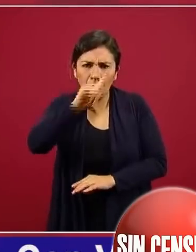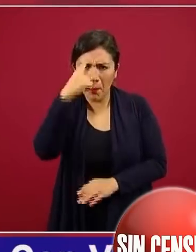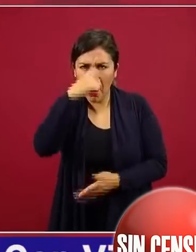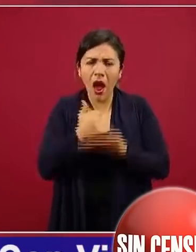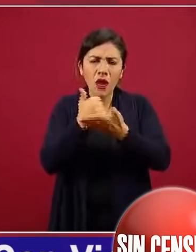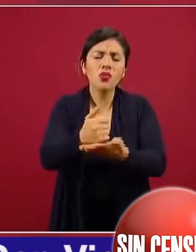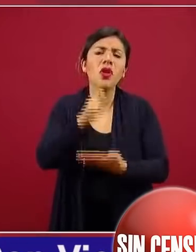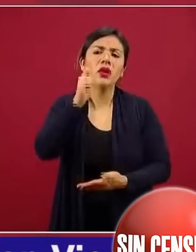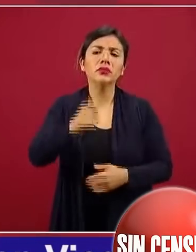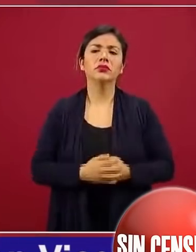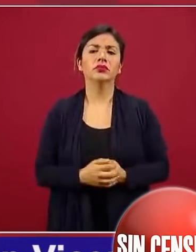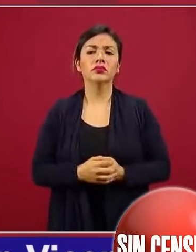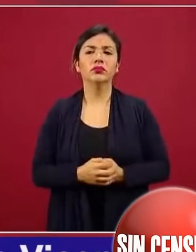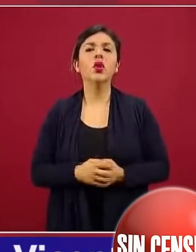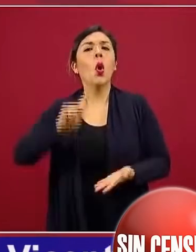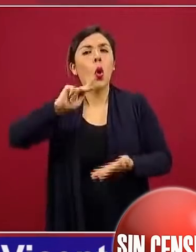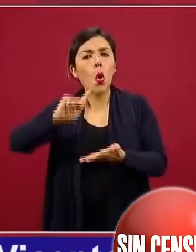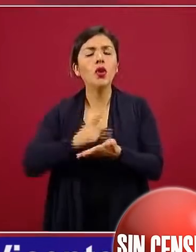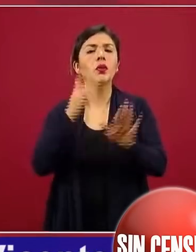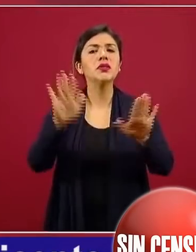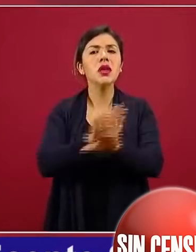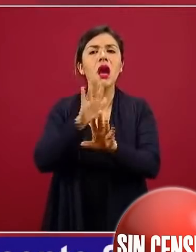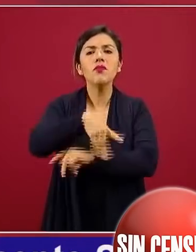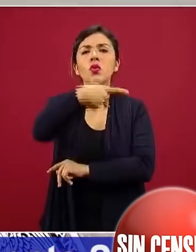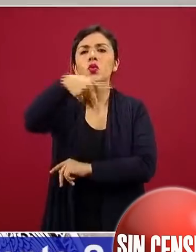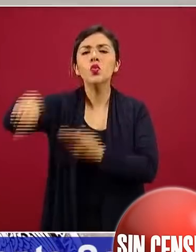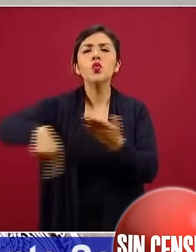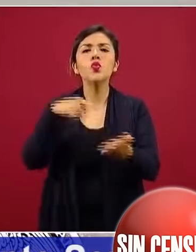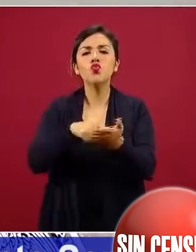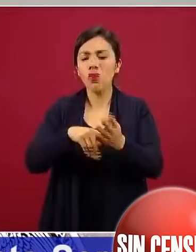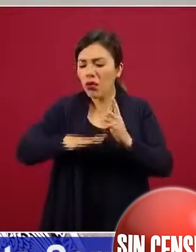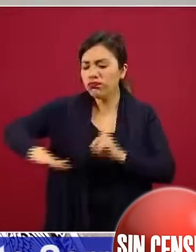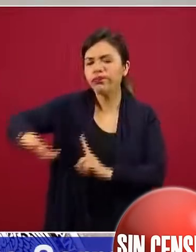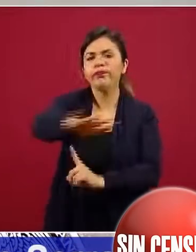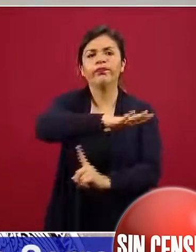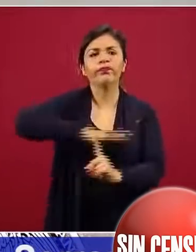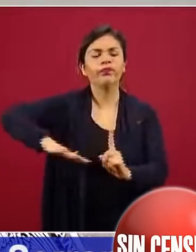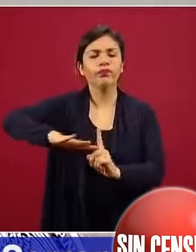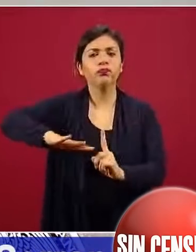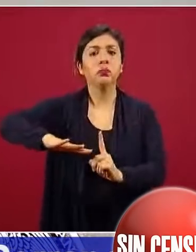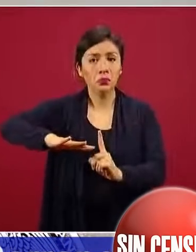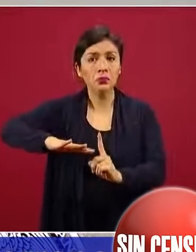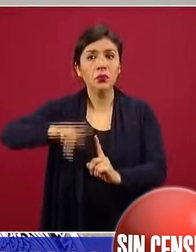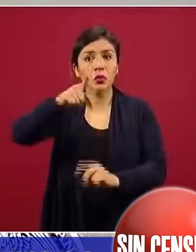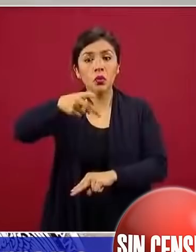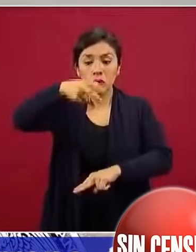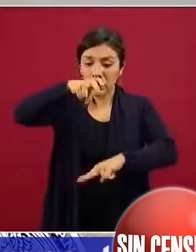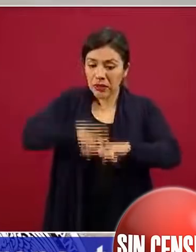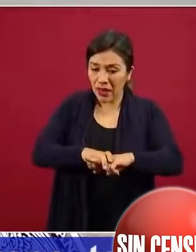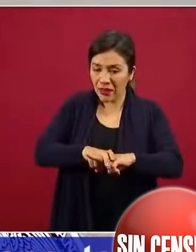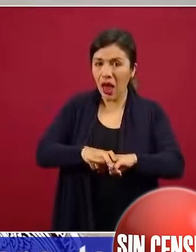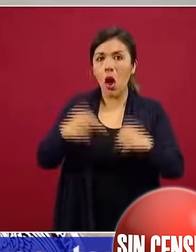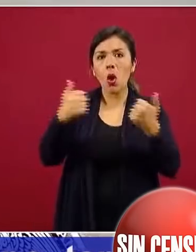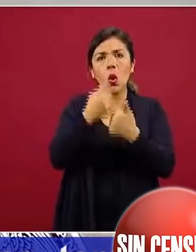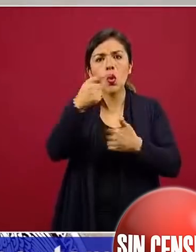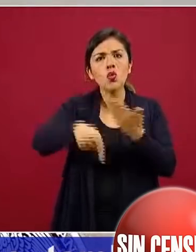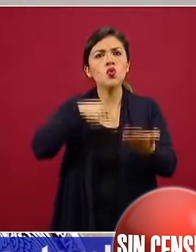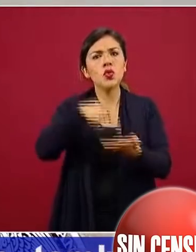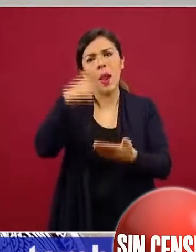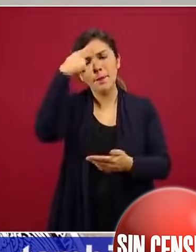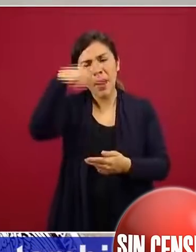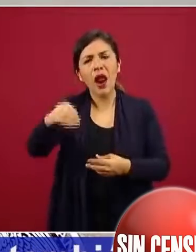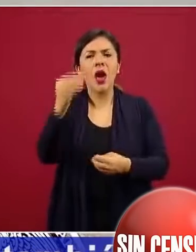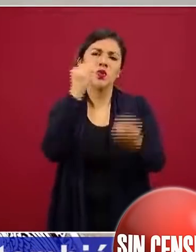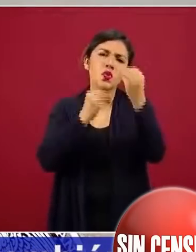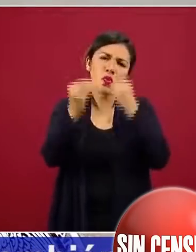ayudar están en la reorganización de nuestro espacio físico, la distancia en la que nos sentamos en un establecimiento